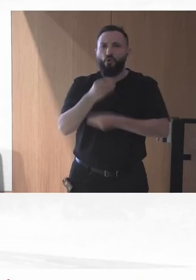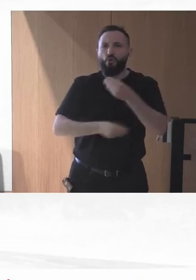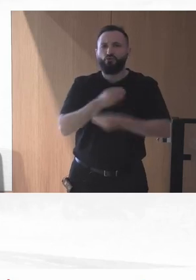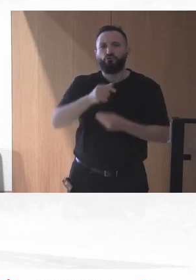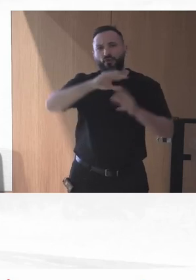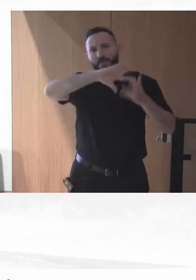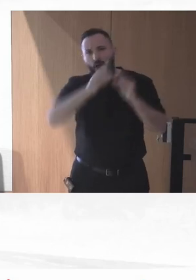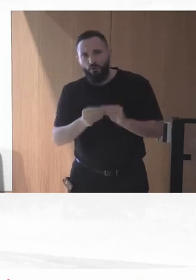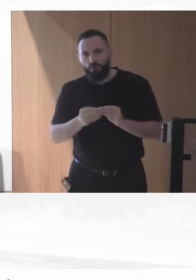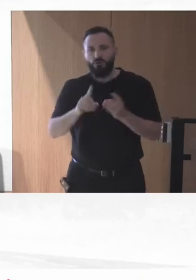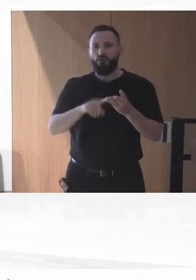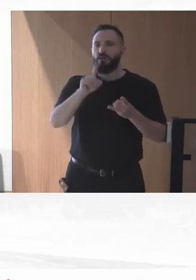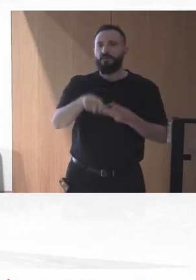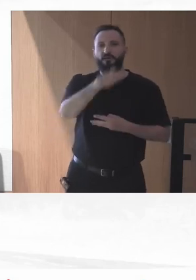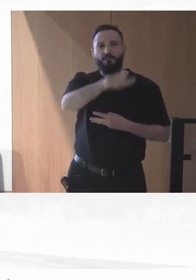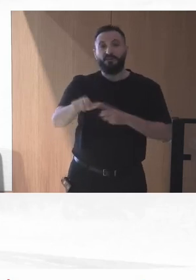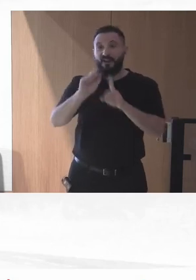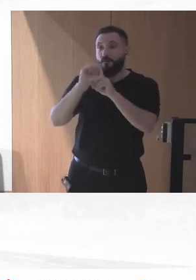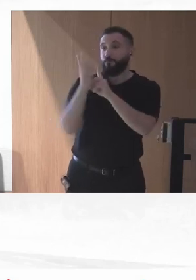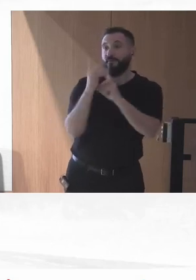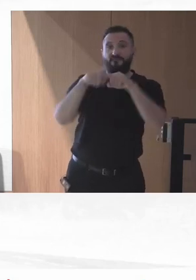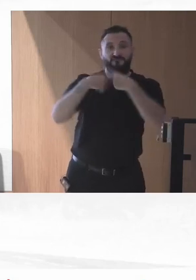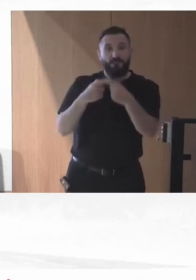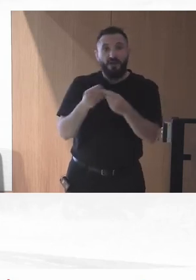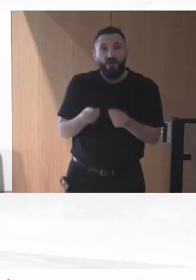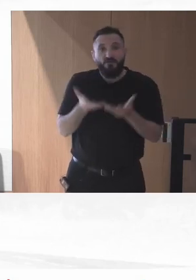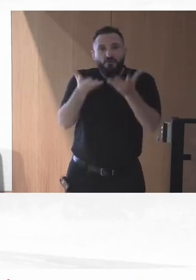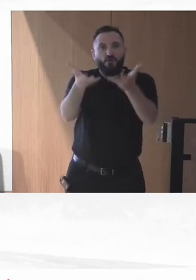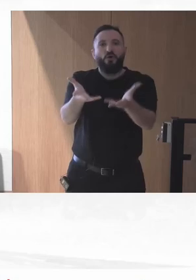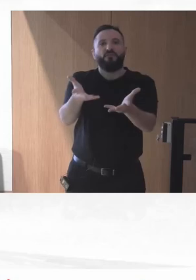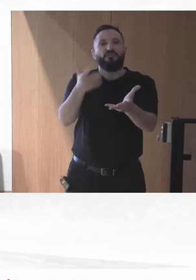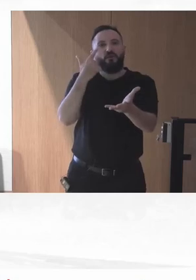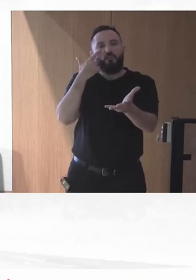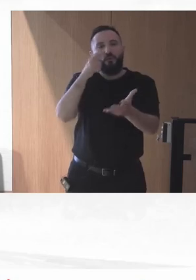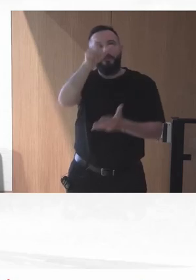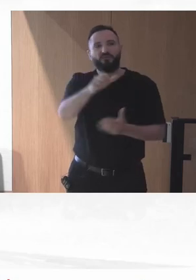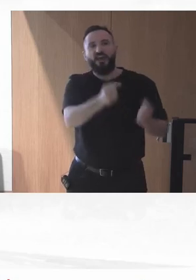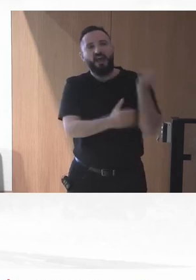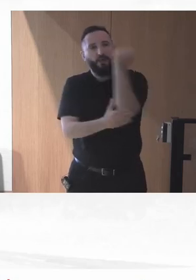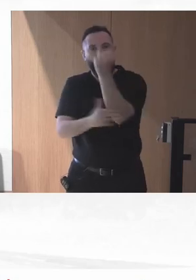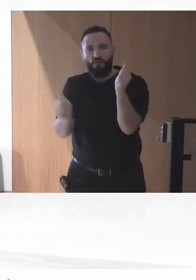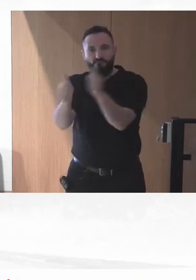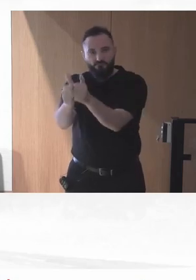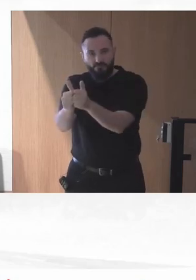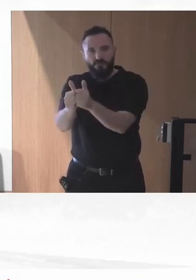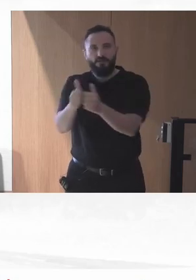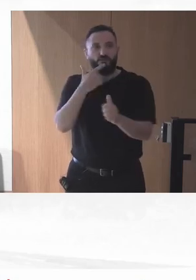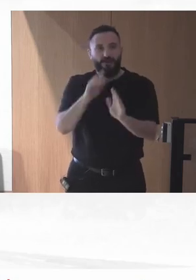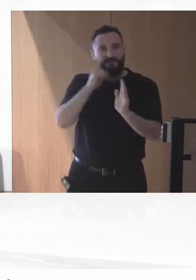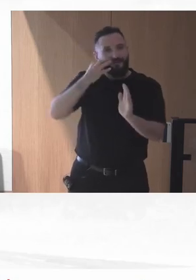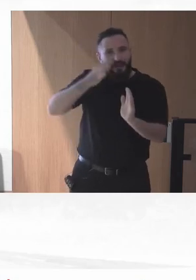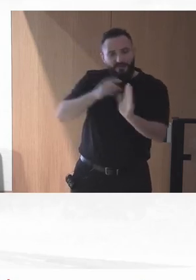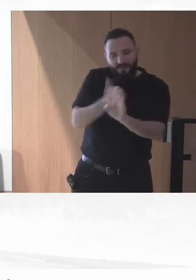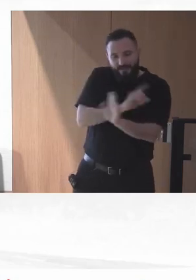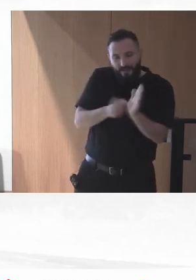menudo ofrecen a los parientes la capacidad de ser persona de apoyo sin que realmente exista una legislación que lo